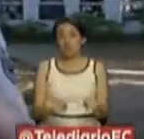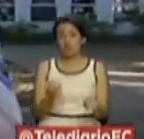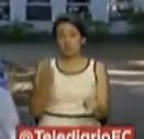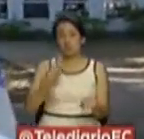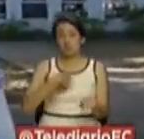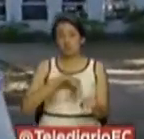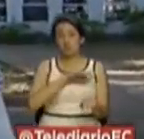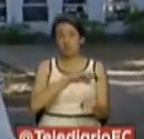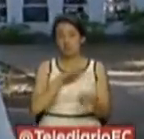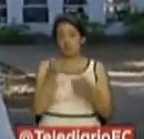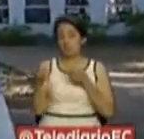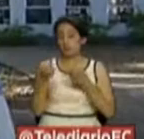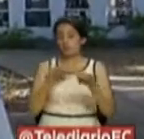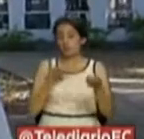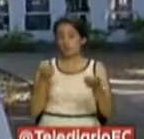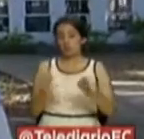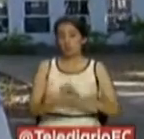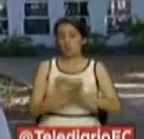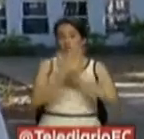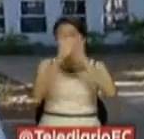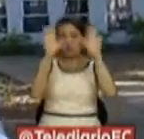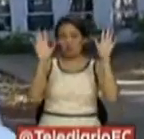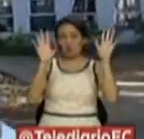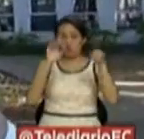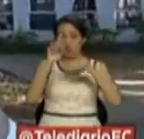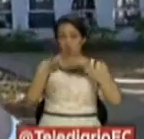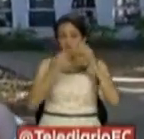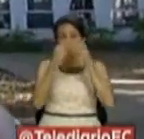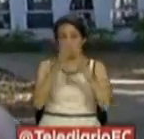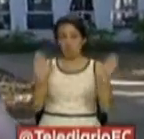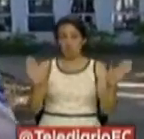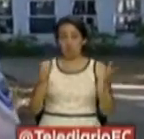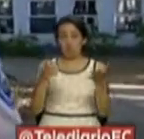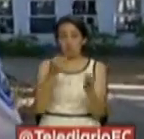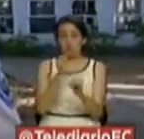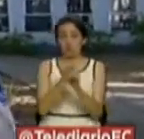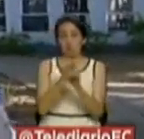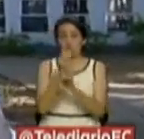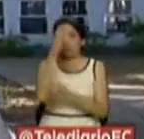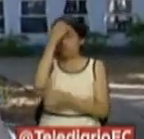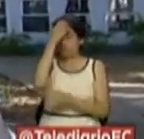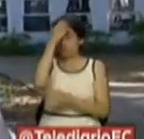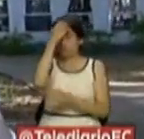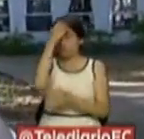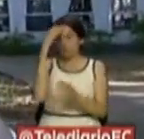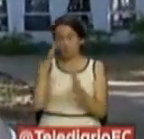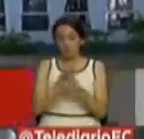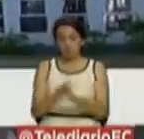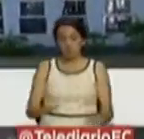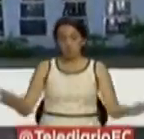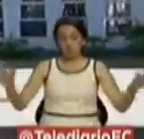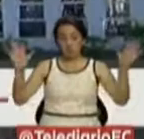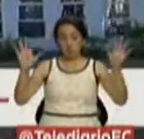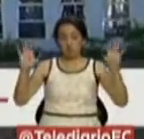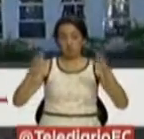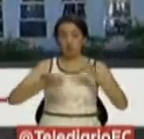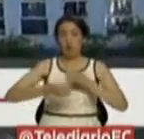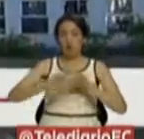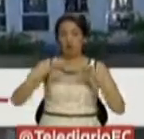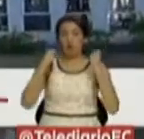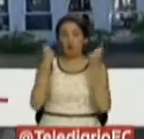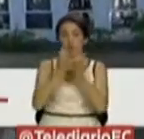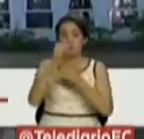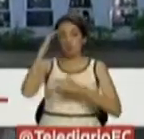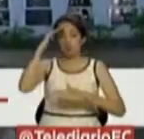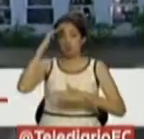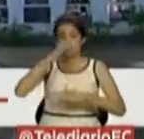nosotros todas las mañanas al abrir las puertas del establecimiento nos encontramos desplegado un piquete policial acá en todos los